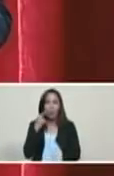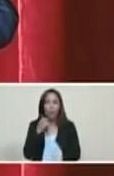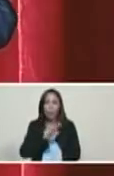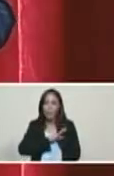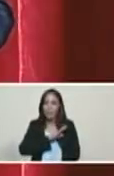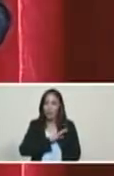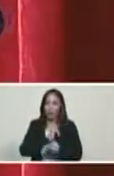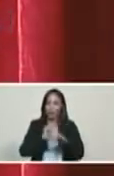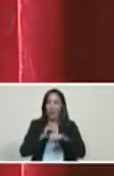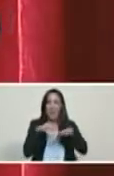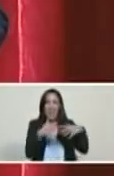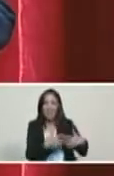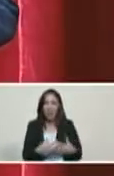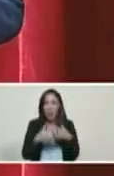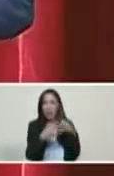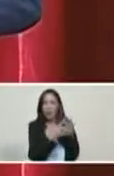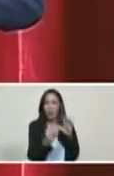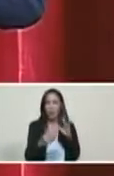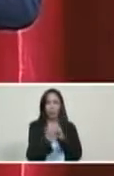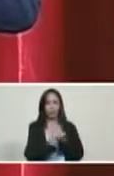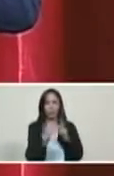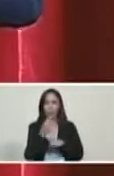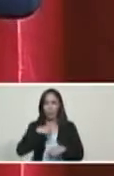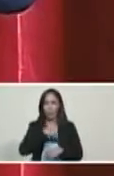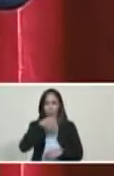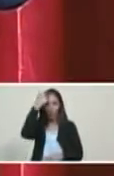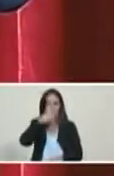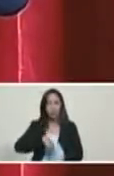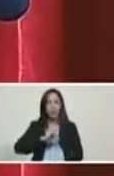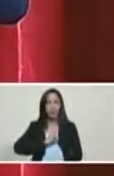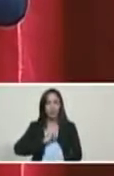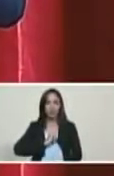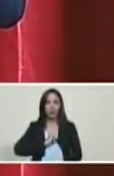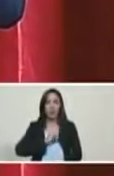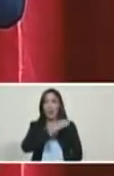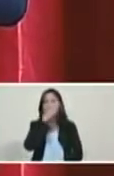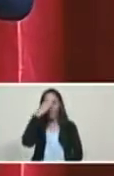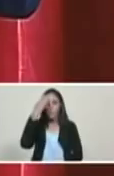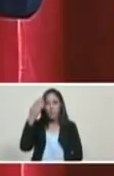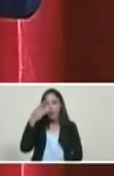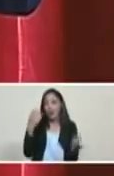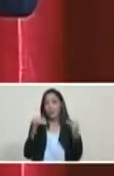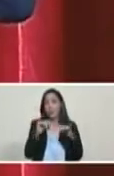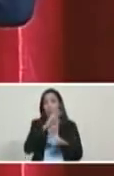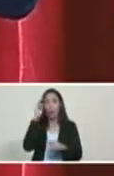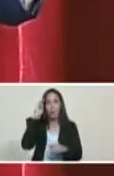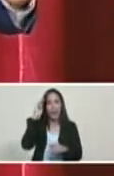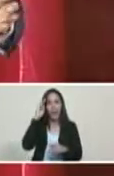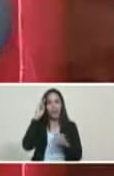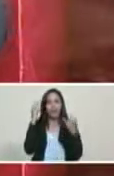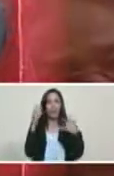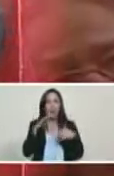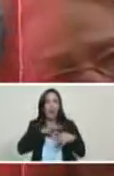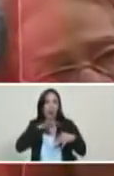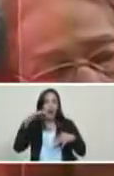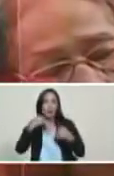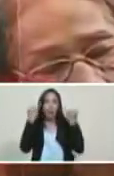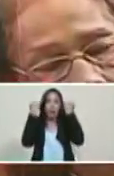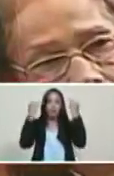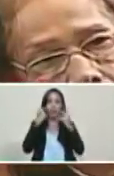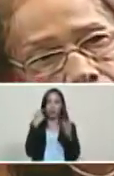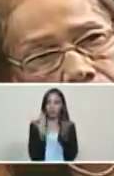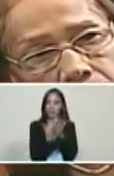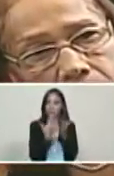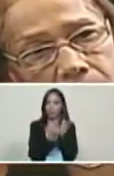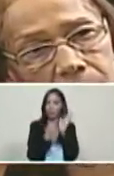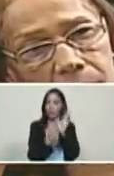Y esa independencia, esa descolonización del alma y de la mente, debe tener expresiones concretas